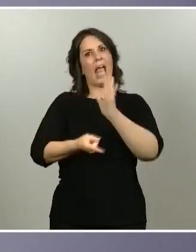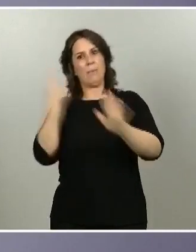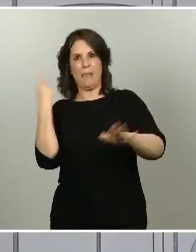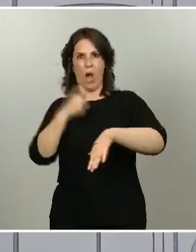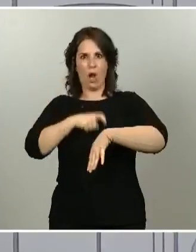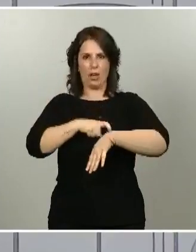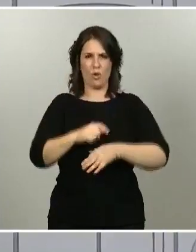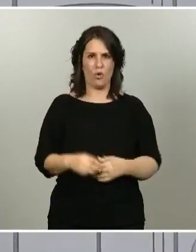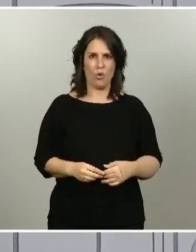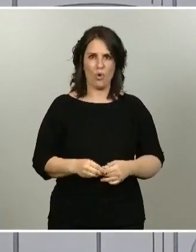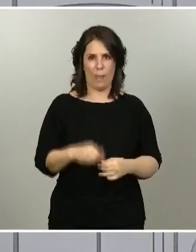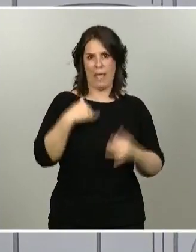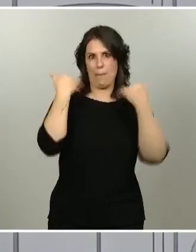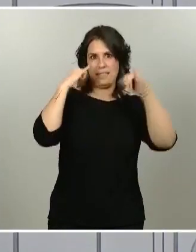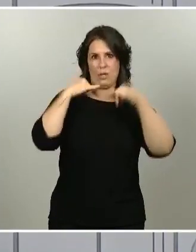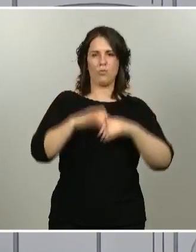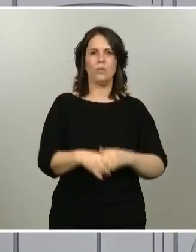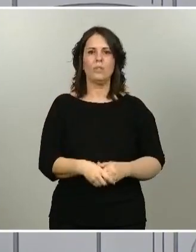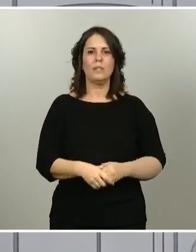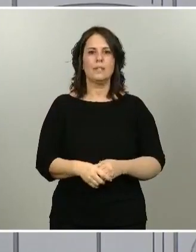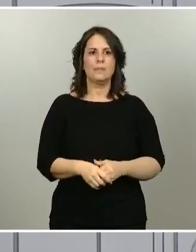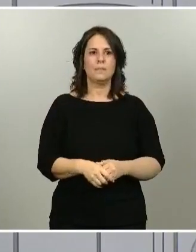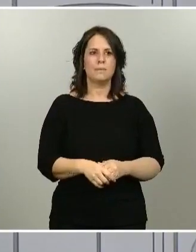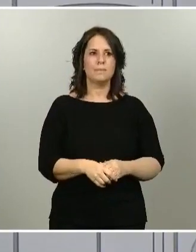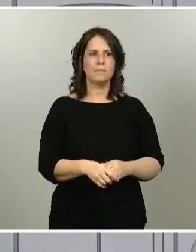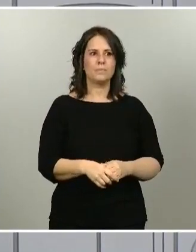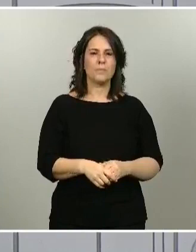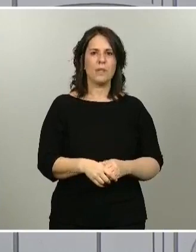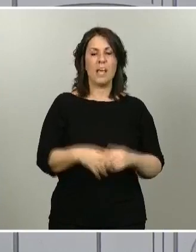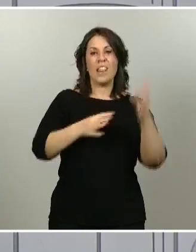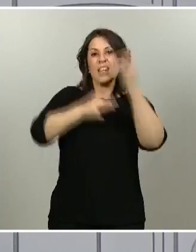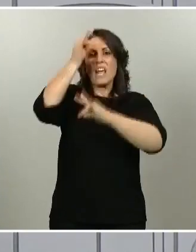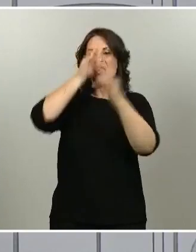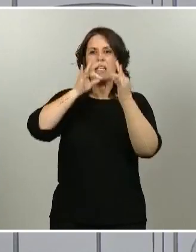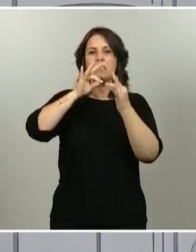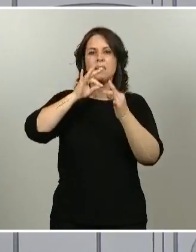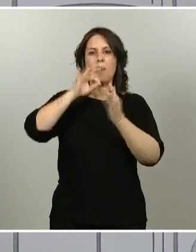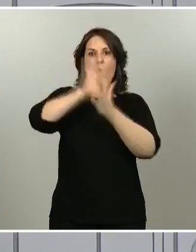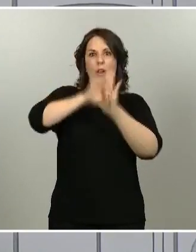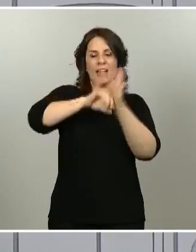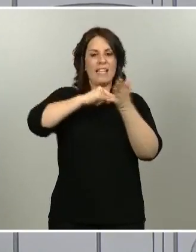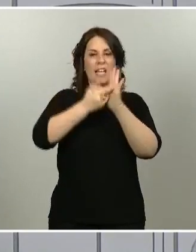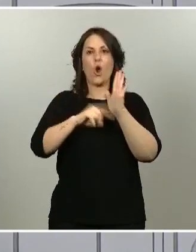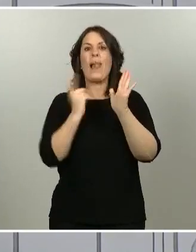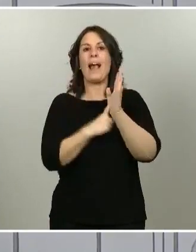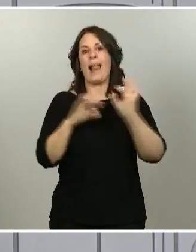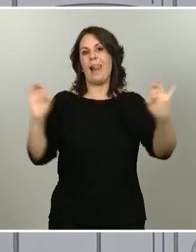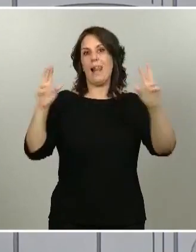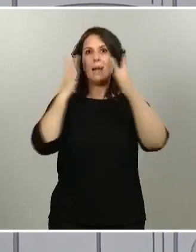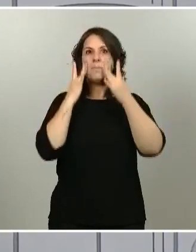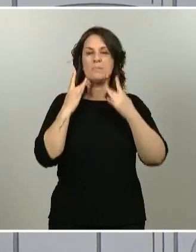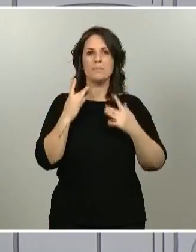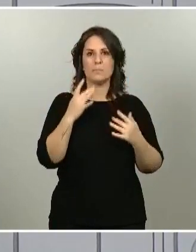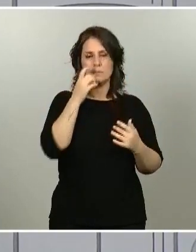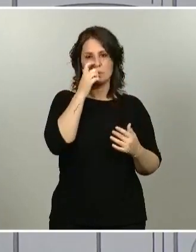Bueno, los detalles técnico-legales de la orden yo no los manejo bien, no